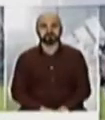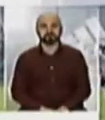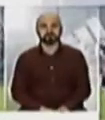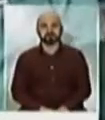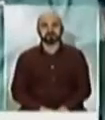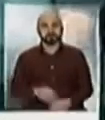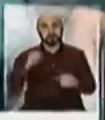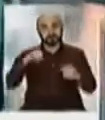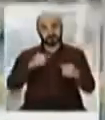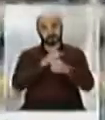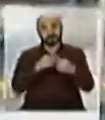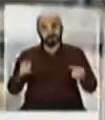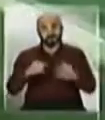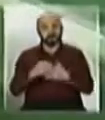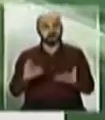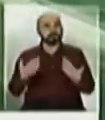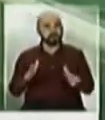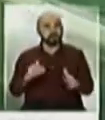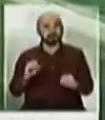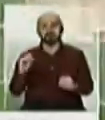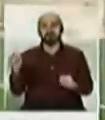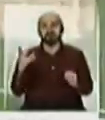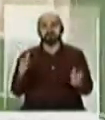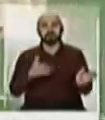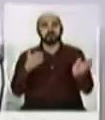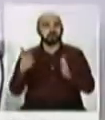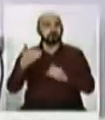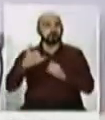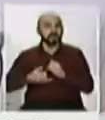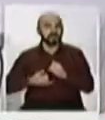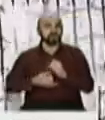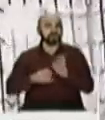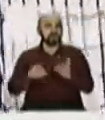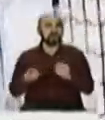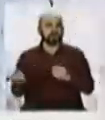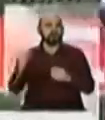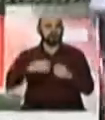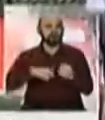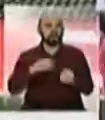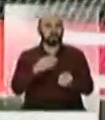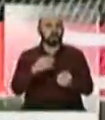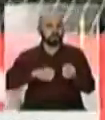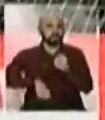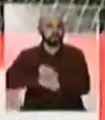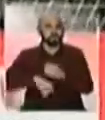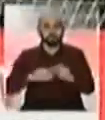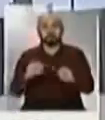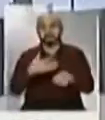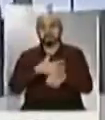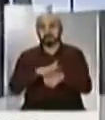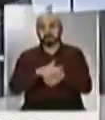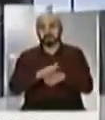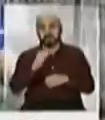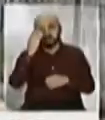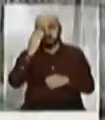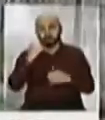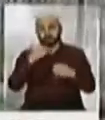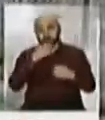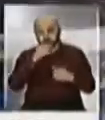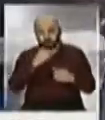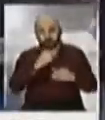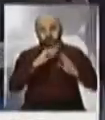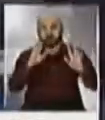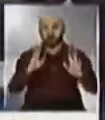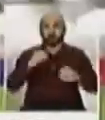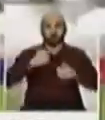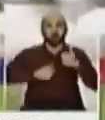Esta semana se cumple el segundo plazo del retorno al fútbol. La fecha del 15 de agosto ya está llegando, pero la competencia todavía le